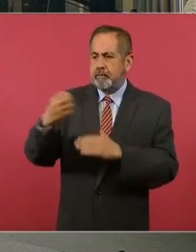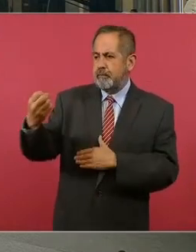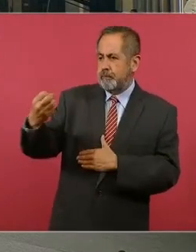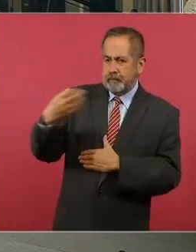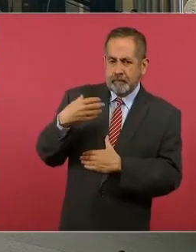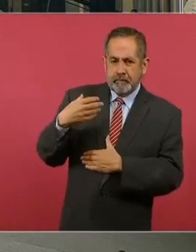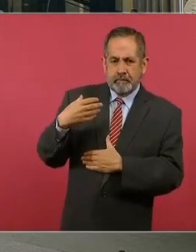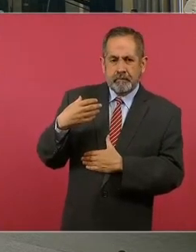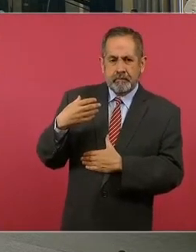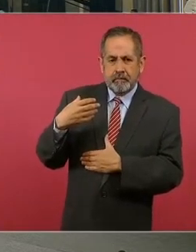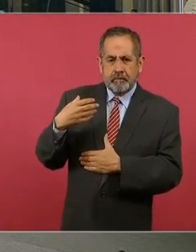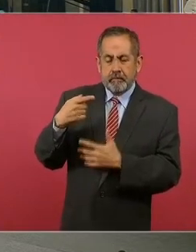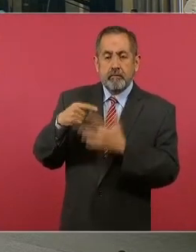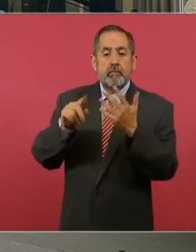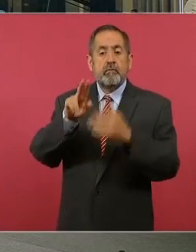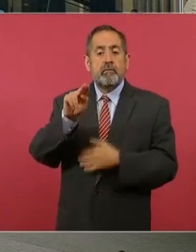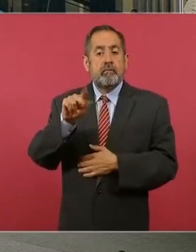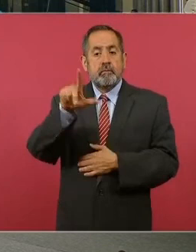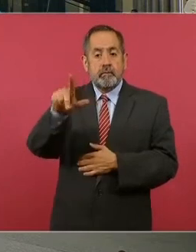87 ejidatarios